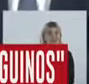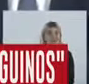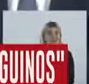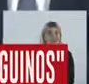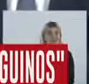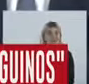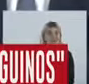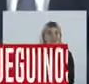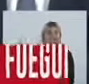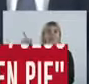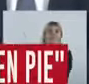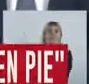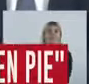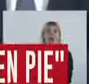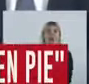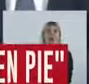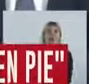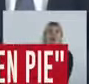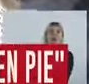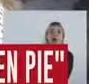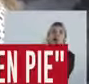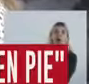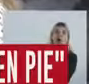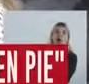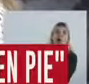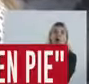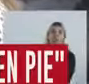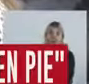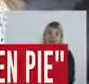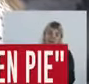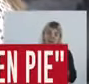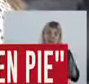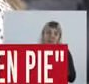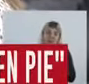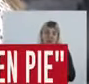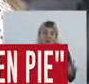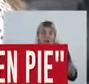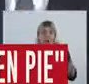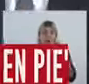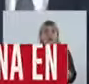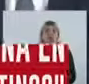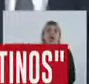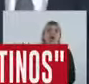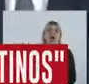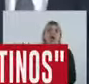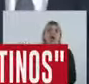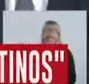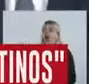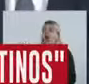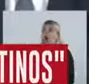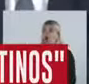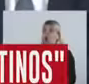los desanimadores, vamos a llamarlos así, desanimadores de cada tiempo, de este tiempo, y le digan, el gobierno está haciendo